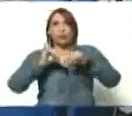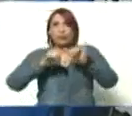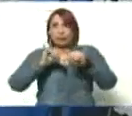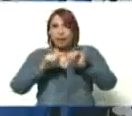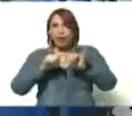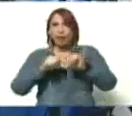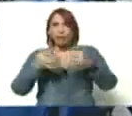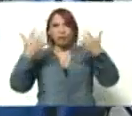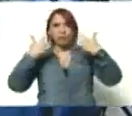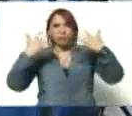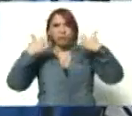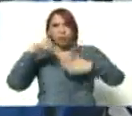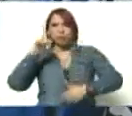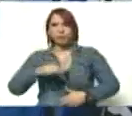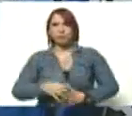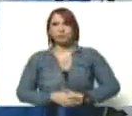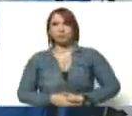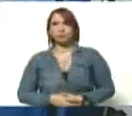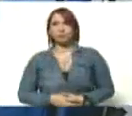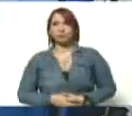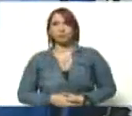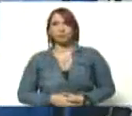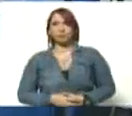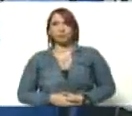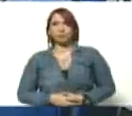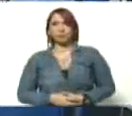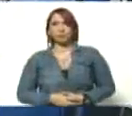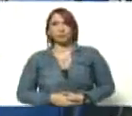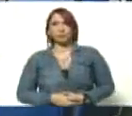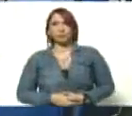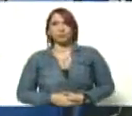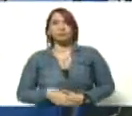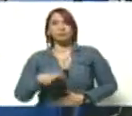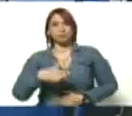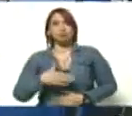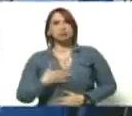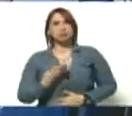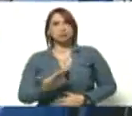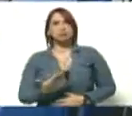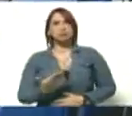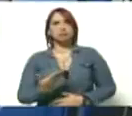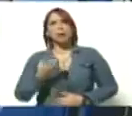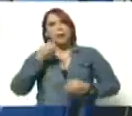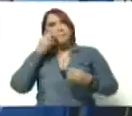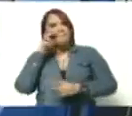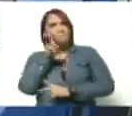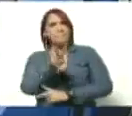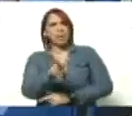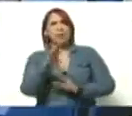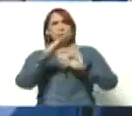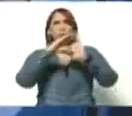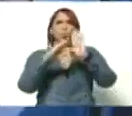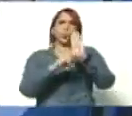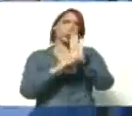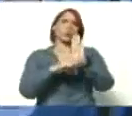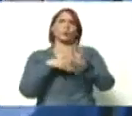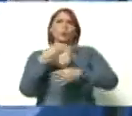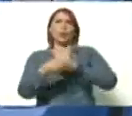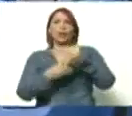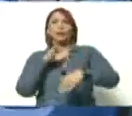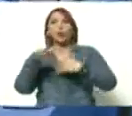formación. Acá dentro también podemos encontrar lo que son los cursos que tenemos realizados hasta los momentos,